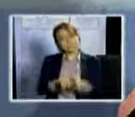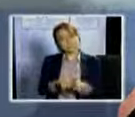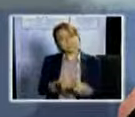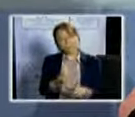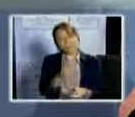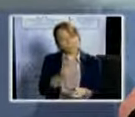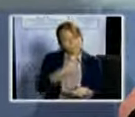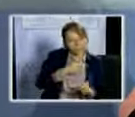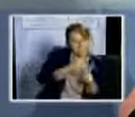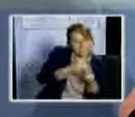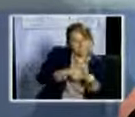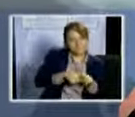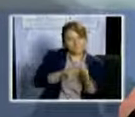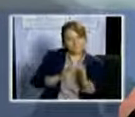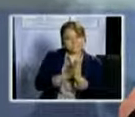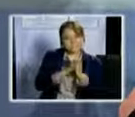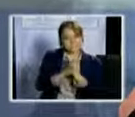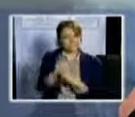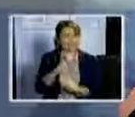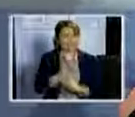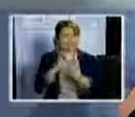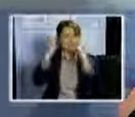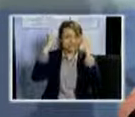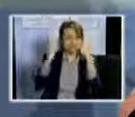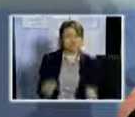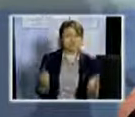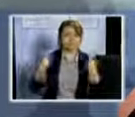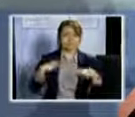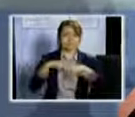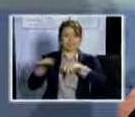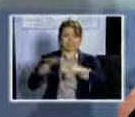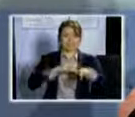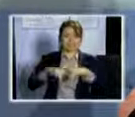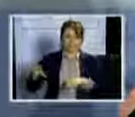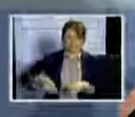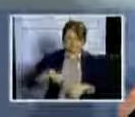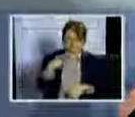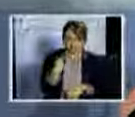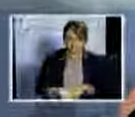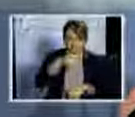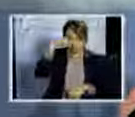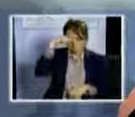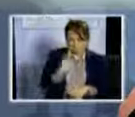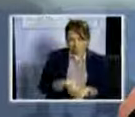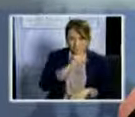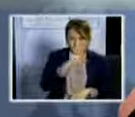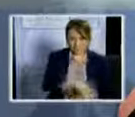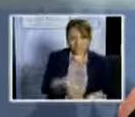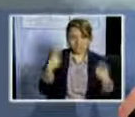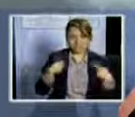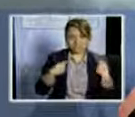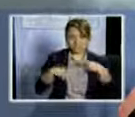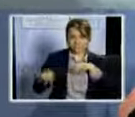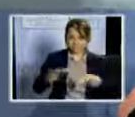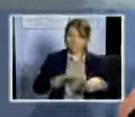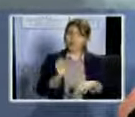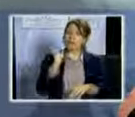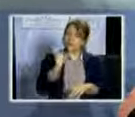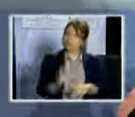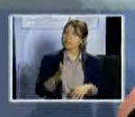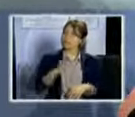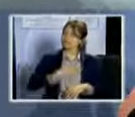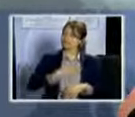panel, hay muchos parlamentarios en el mundo, incluyendo los mexicanos, que nos hemos sumado ya a este llamamiento de